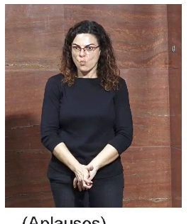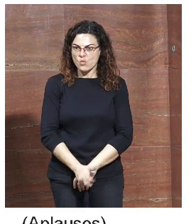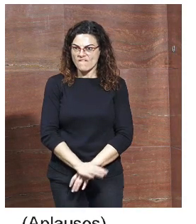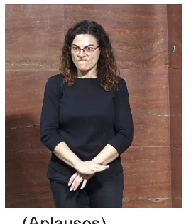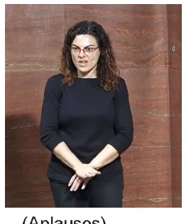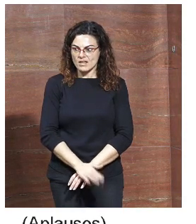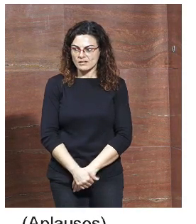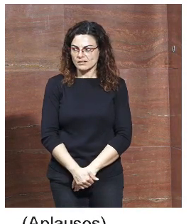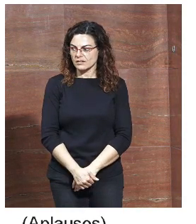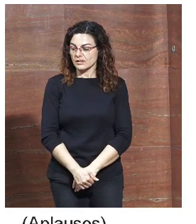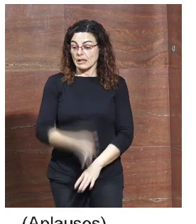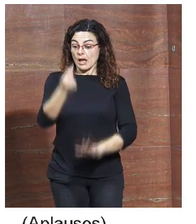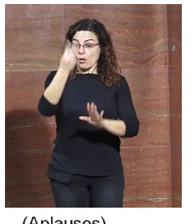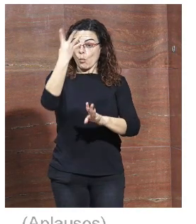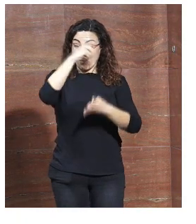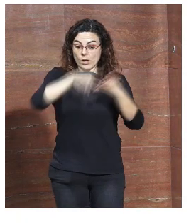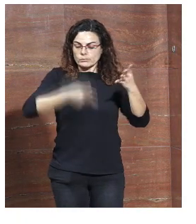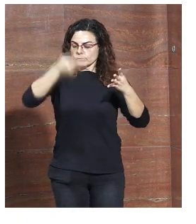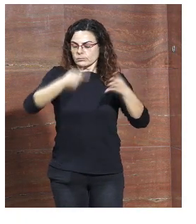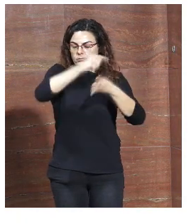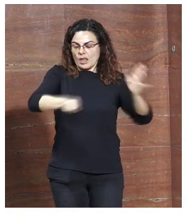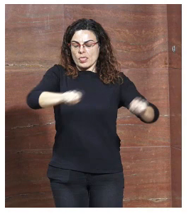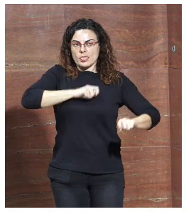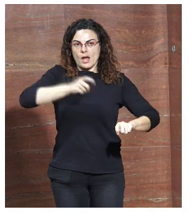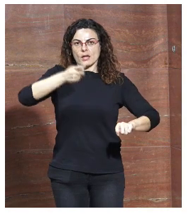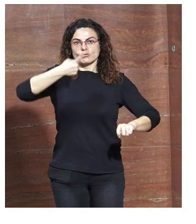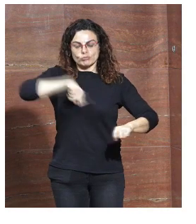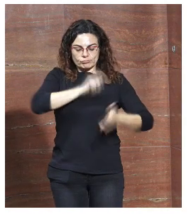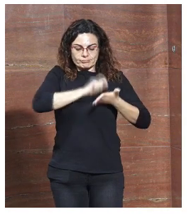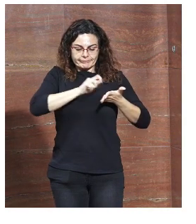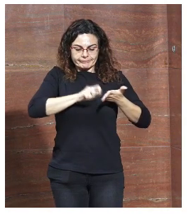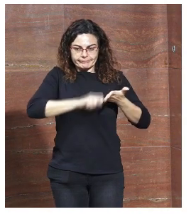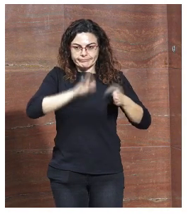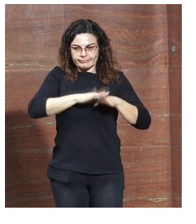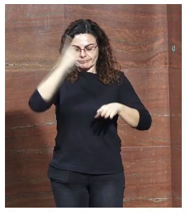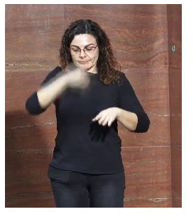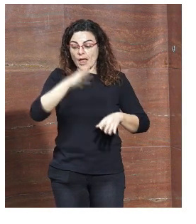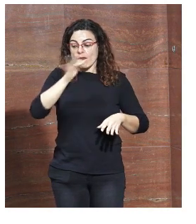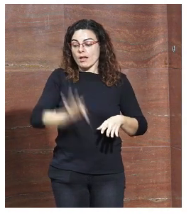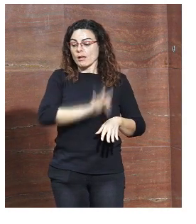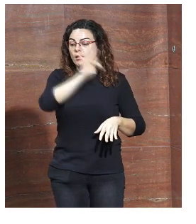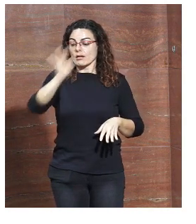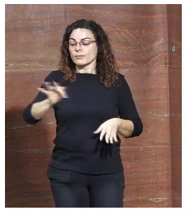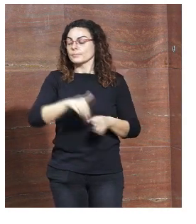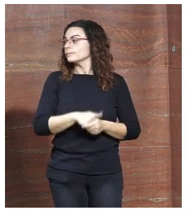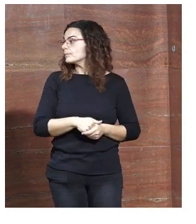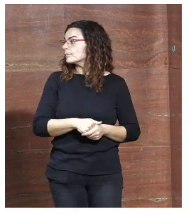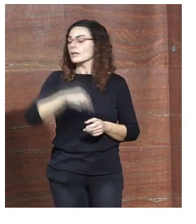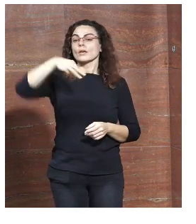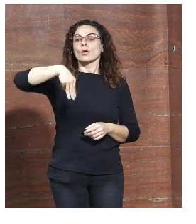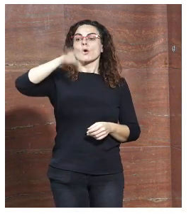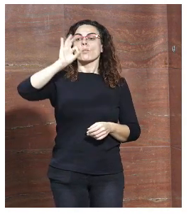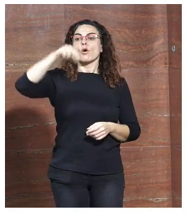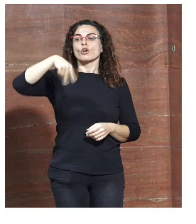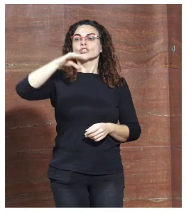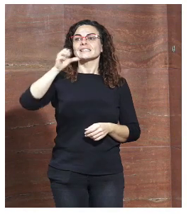Yo creo que nos has dado 4 puntos claves que tendremos en cuenta. Vamos a dar la palabra a Montserrat.